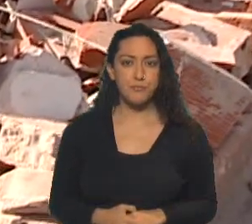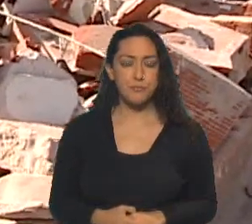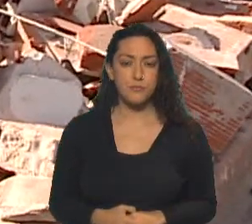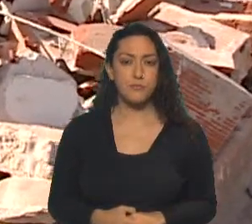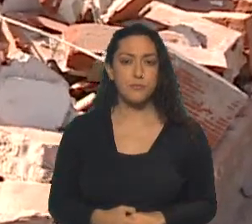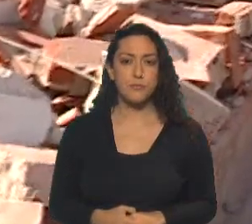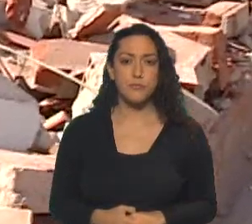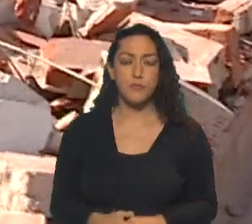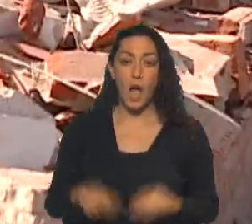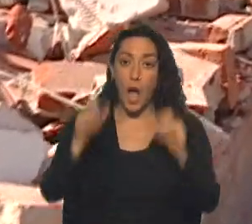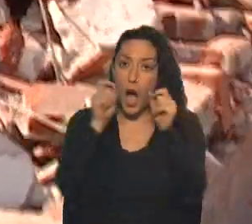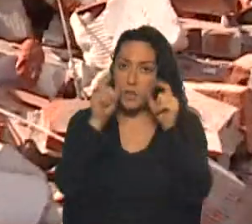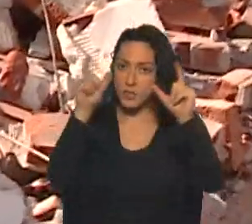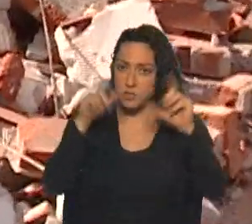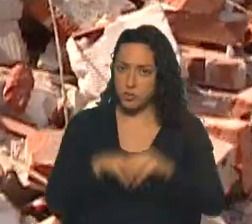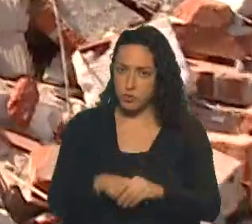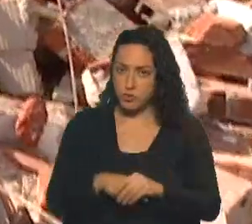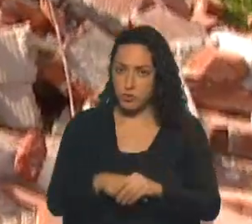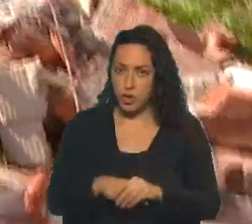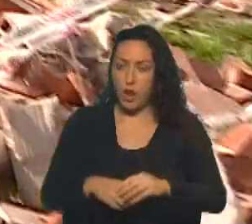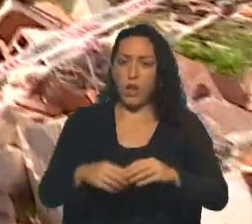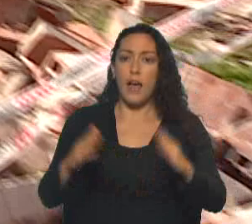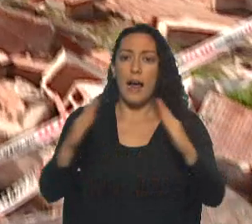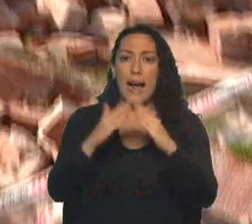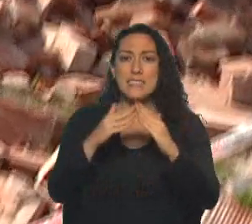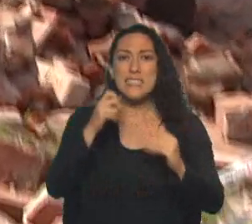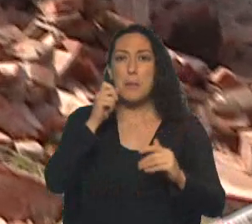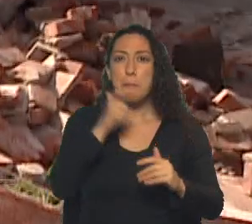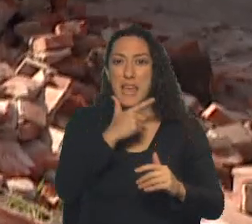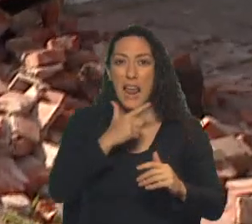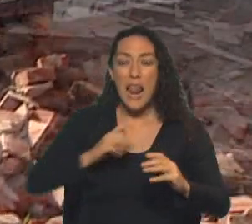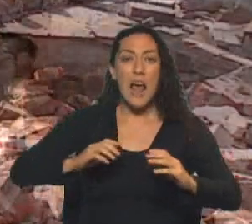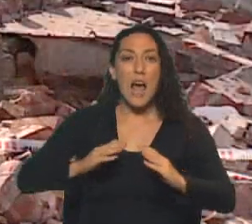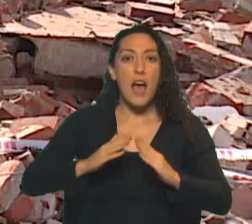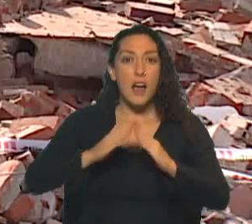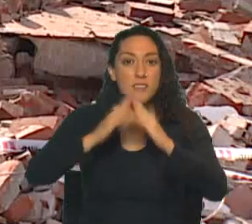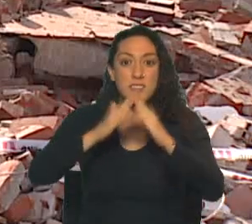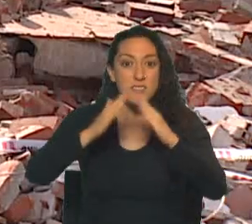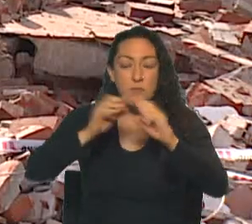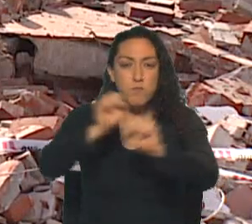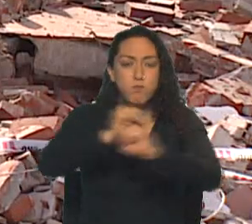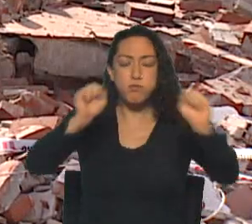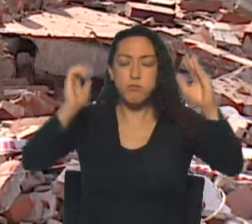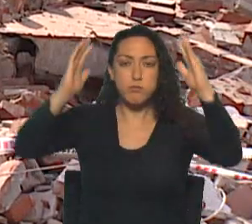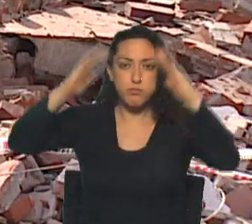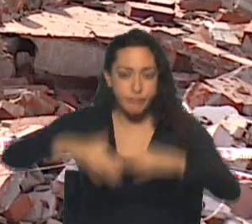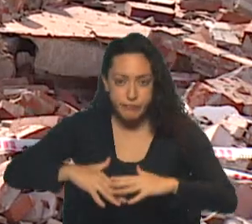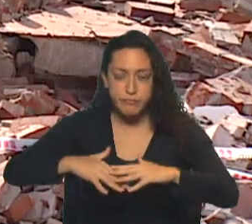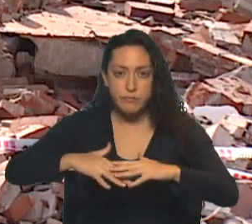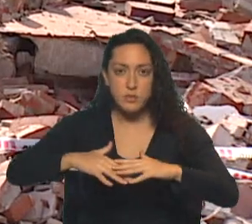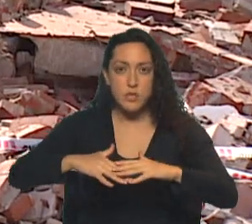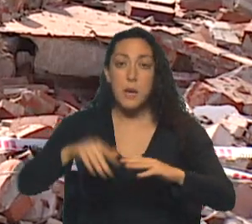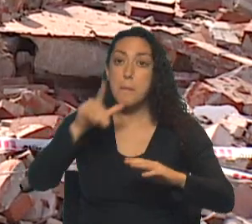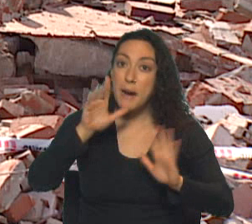Atención, atención. Esta explosión y derrumbe en una casa de San Miguel. Todo ocurrió cuando se presume que empleados